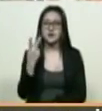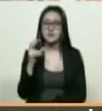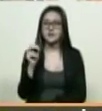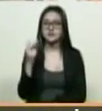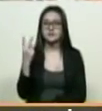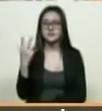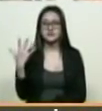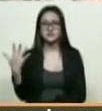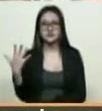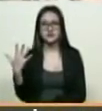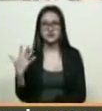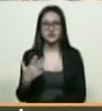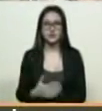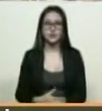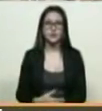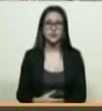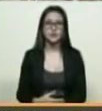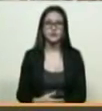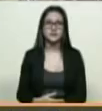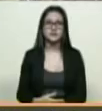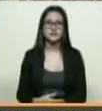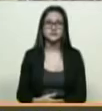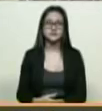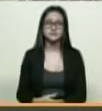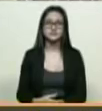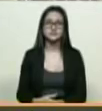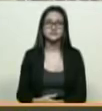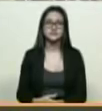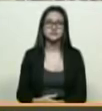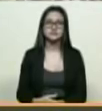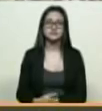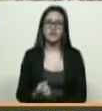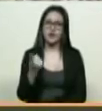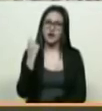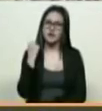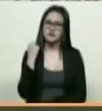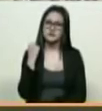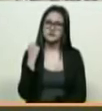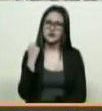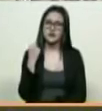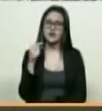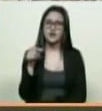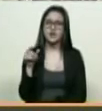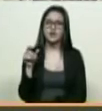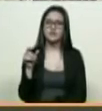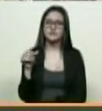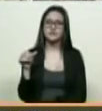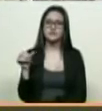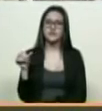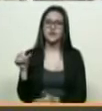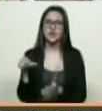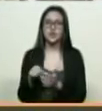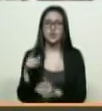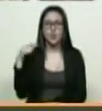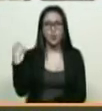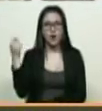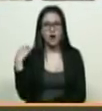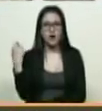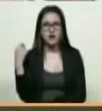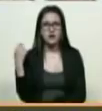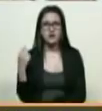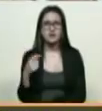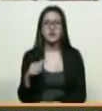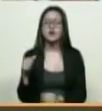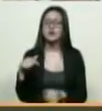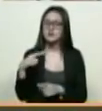2025, y en este caso pues en el día de ayer por ejemplo tuvimos en Guárico. La próxima semana estaremos